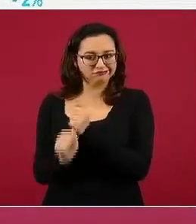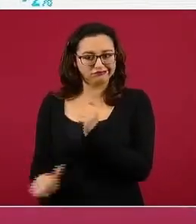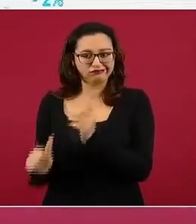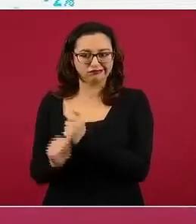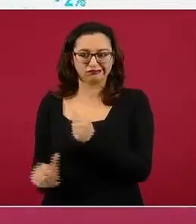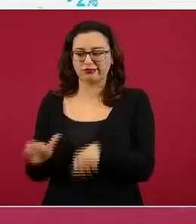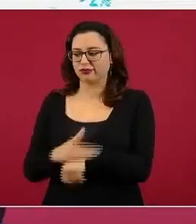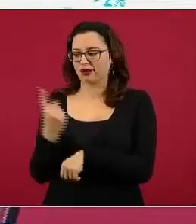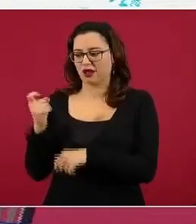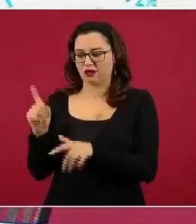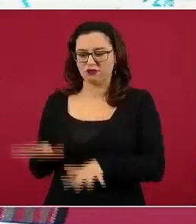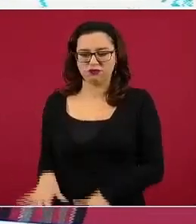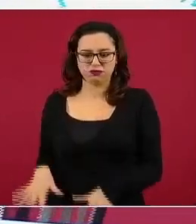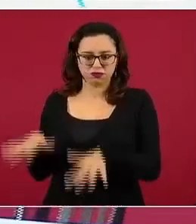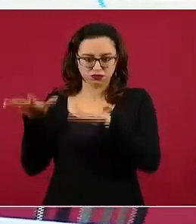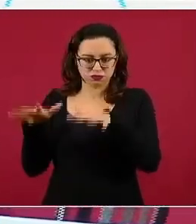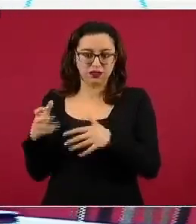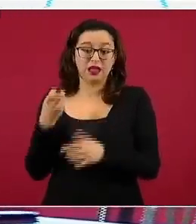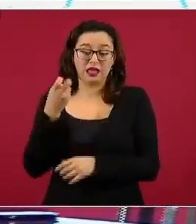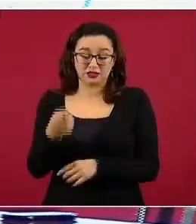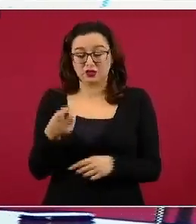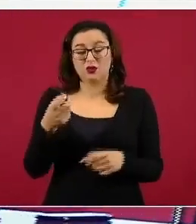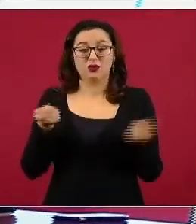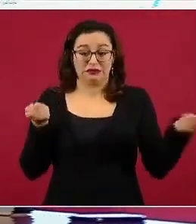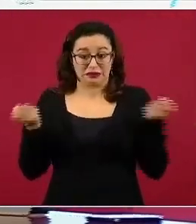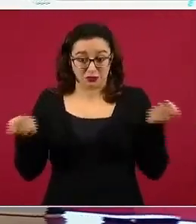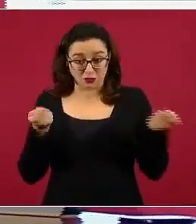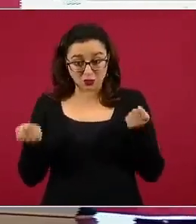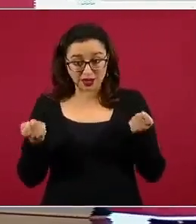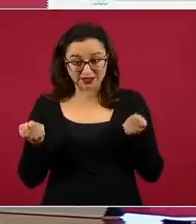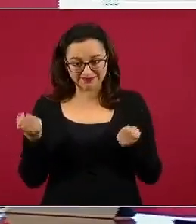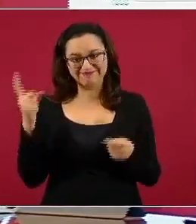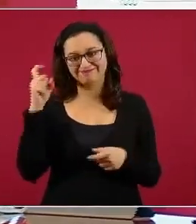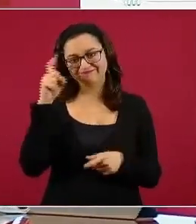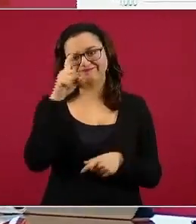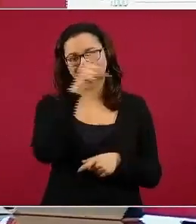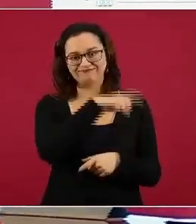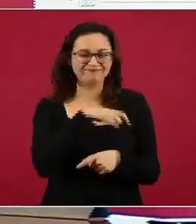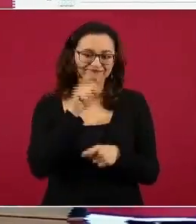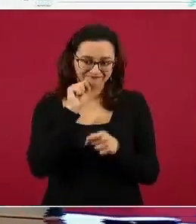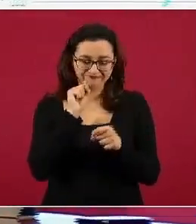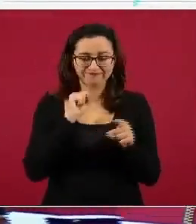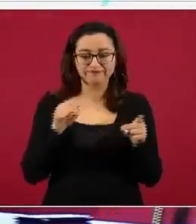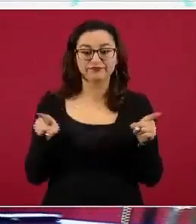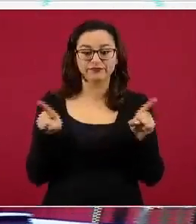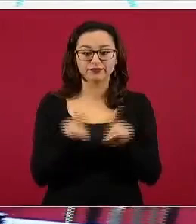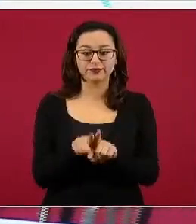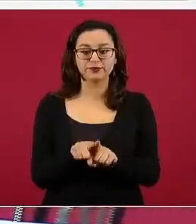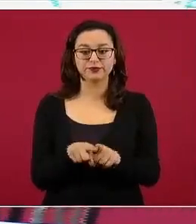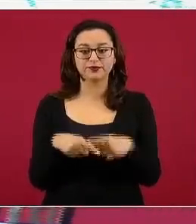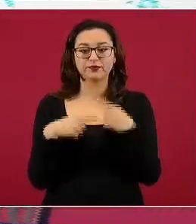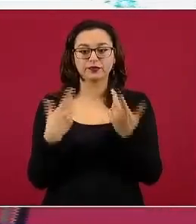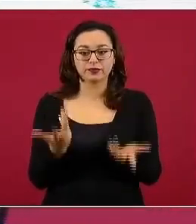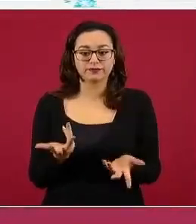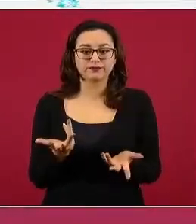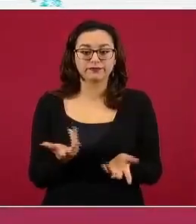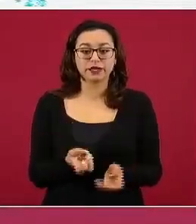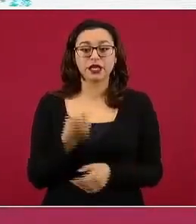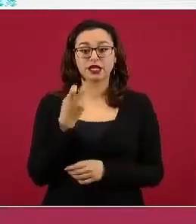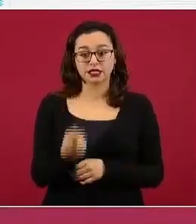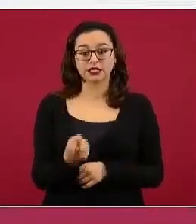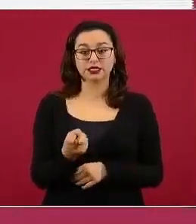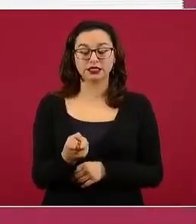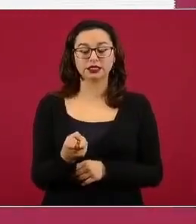también complica las acciones que se puedan hacer para el control de COVID. Entonces